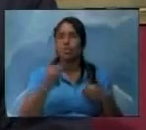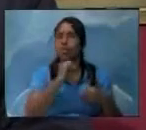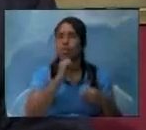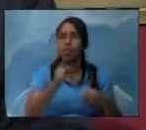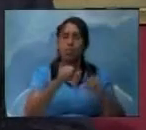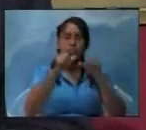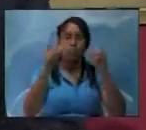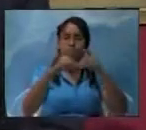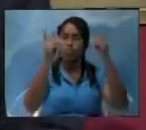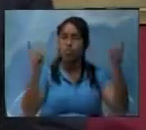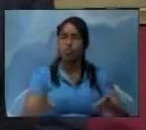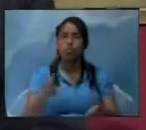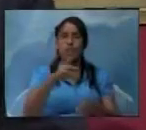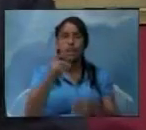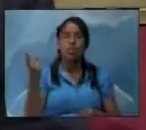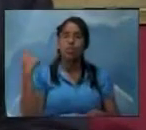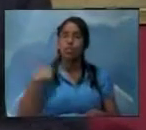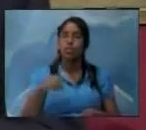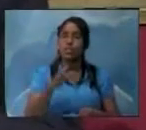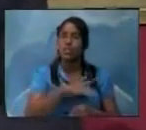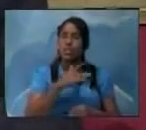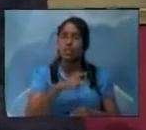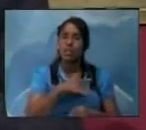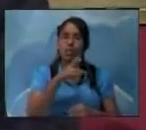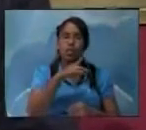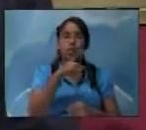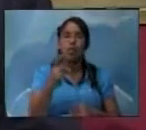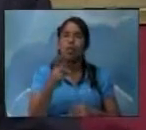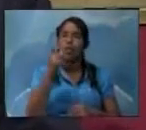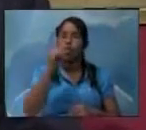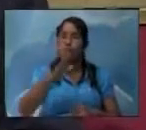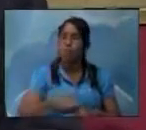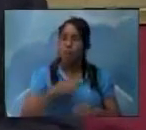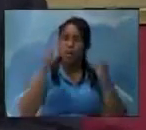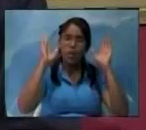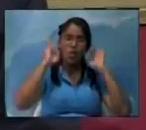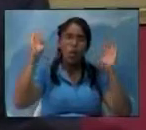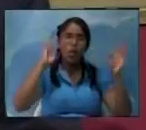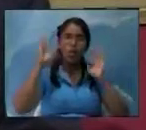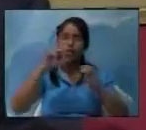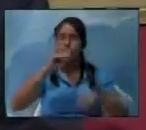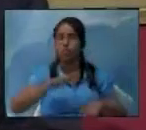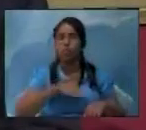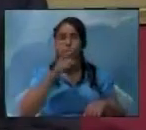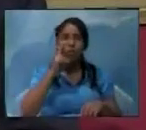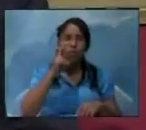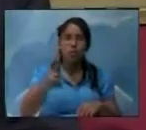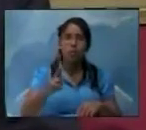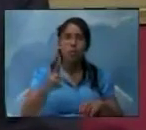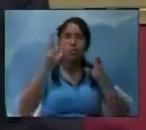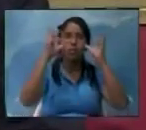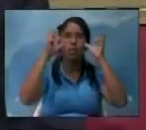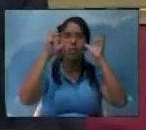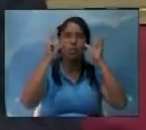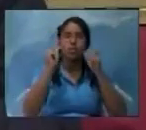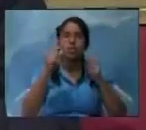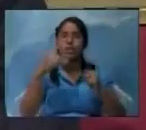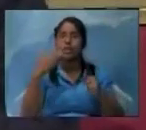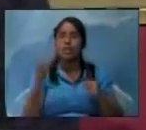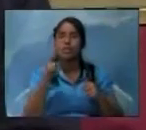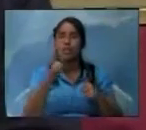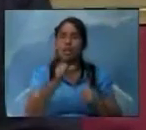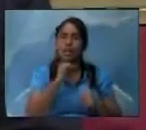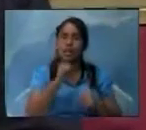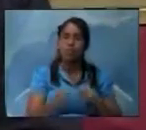los dioses que no tienen sentido, que no pueden oír, que no pueden ver, que no pueden escuchar. Que